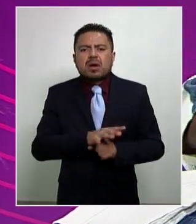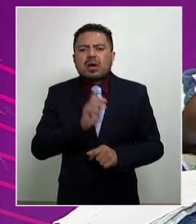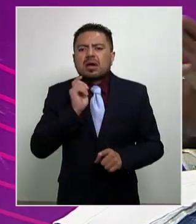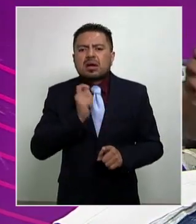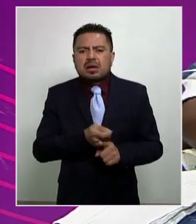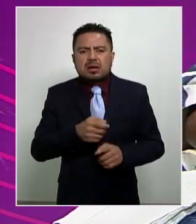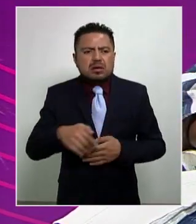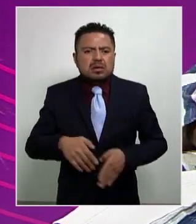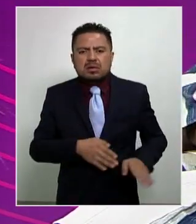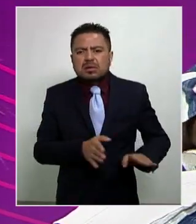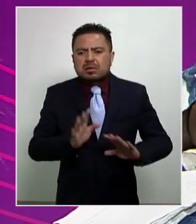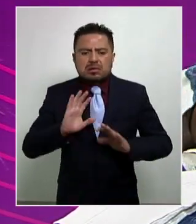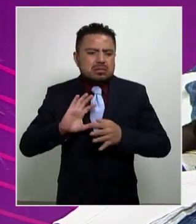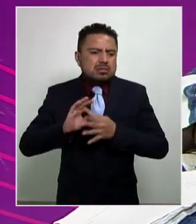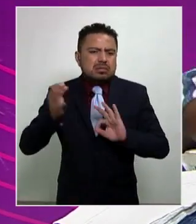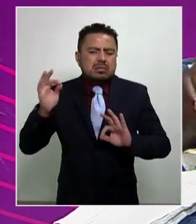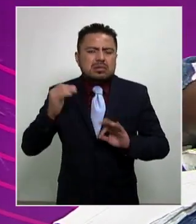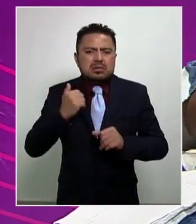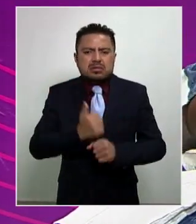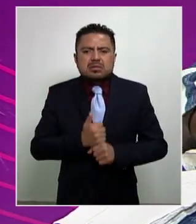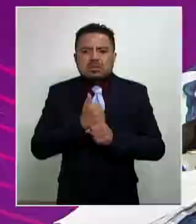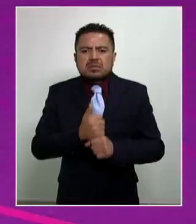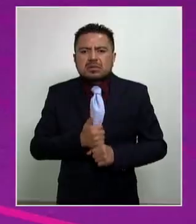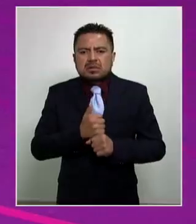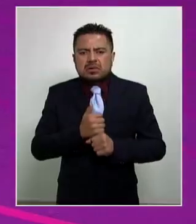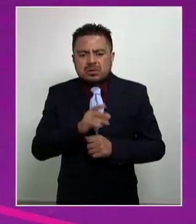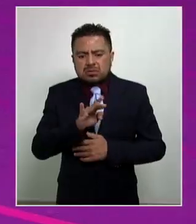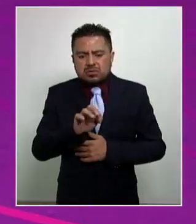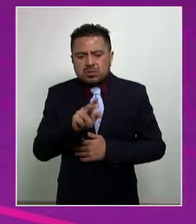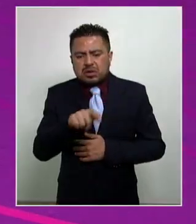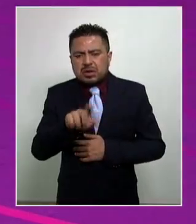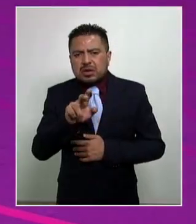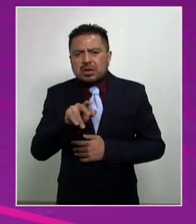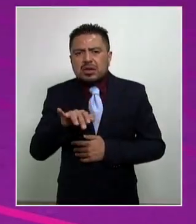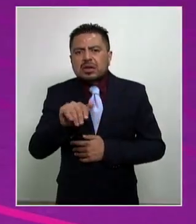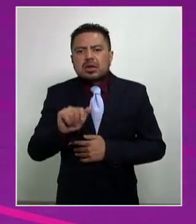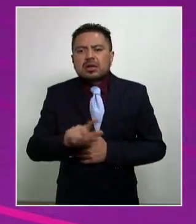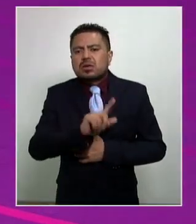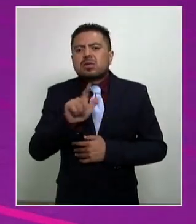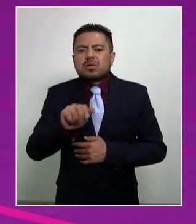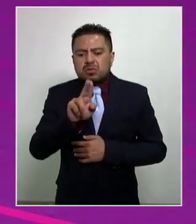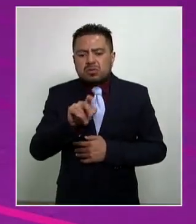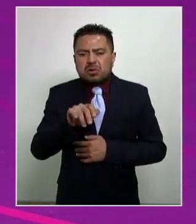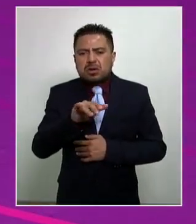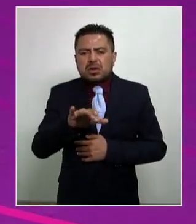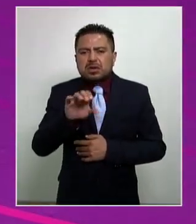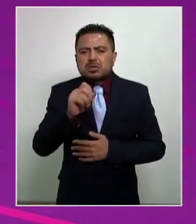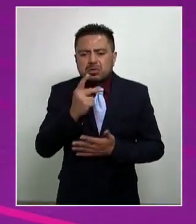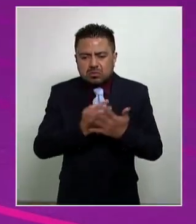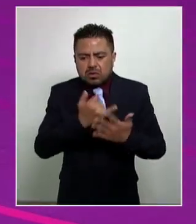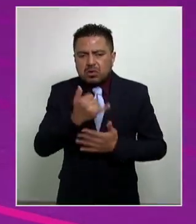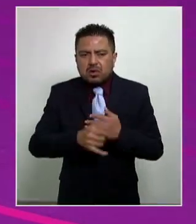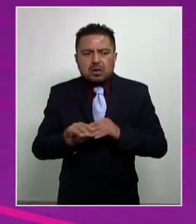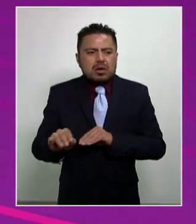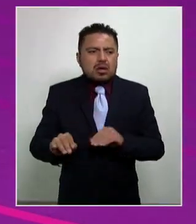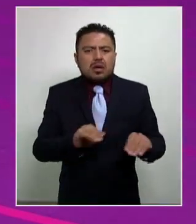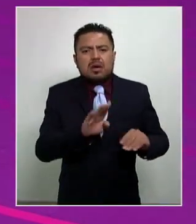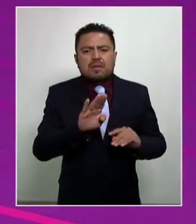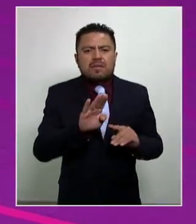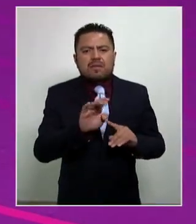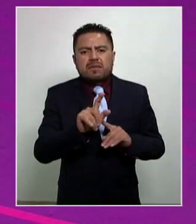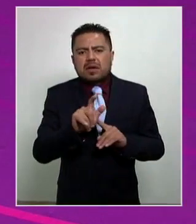ruta de la esclavitud, pero a partir de Burkina. No se hizo en Burkina porque luego la UNESCO ubicó el proyecto en Benín,